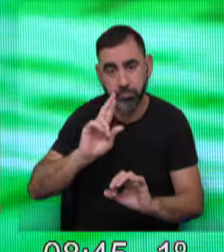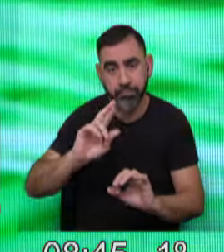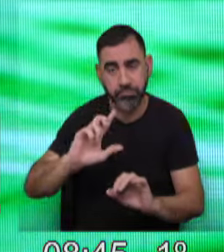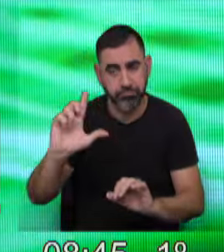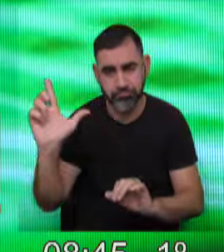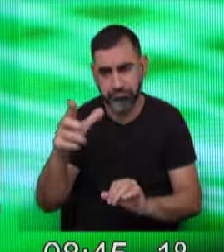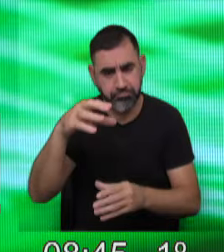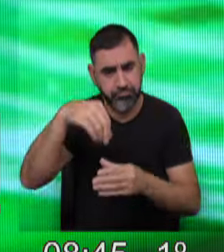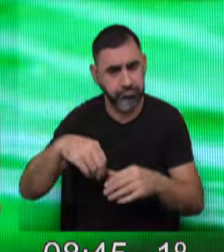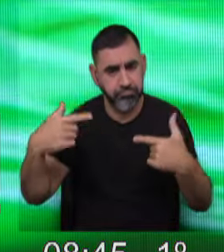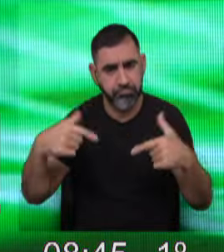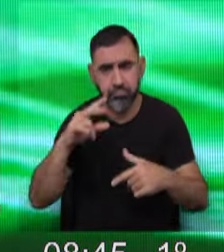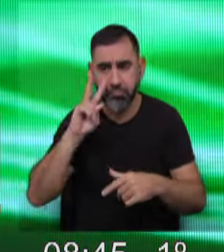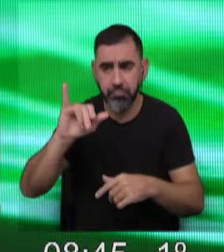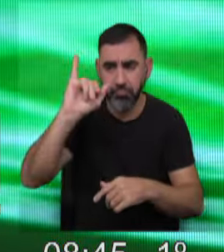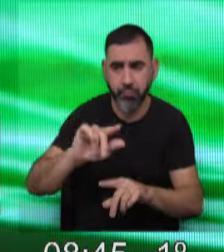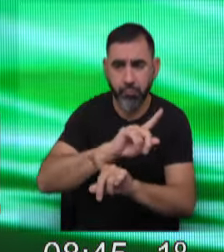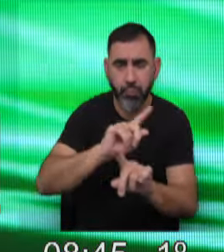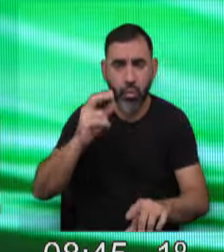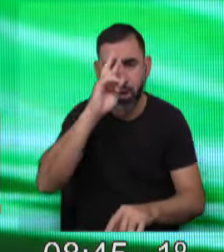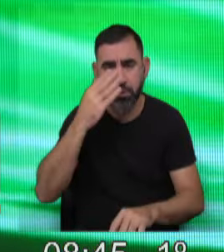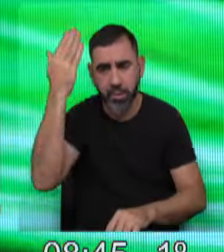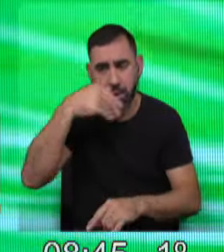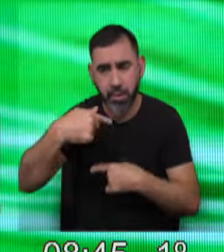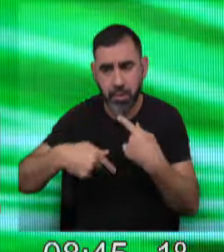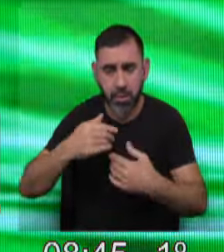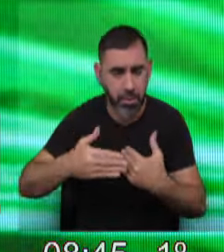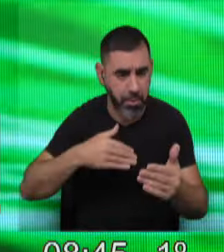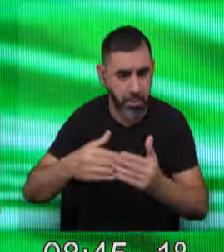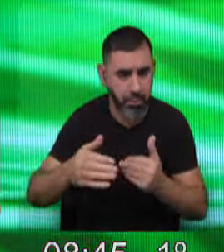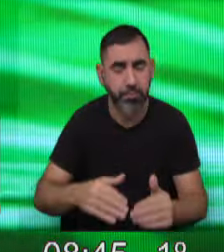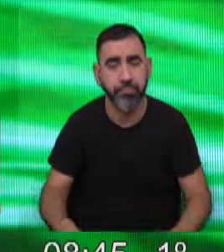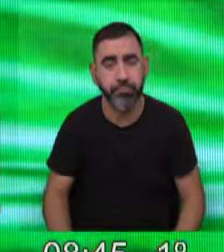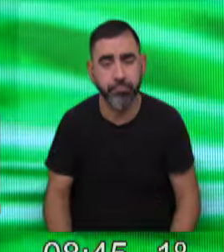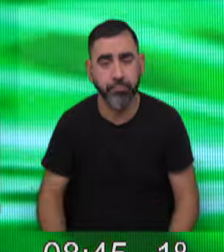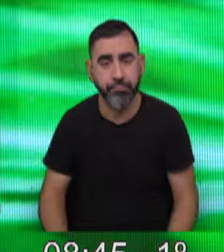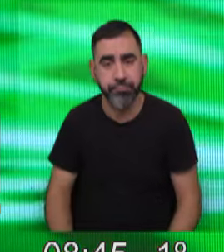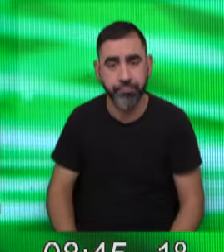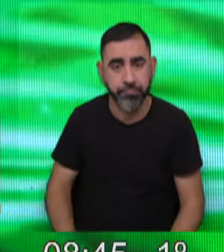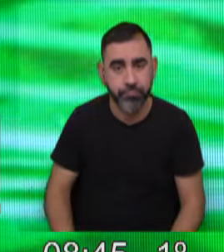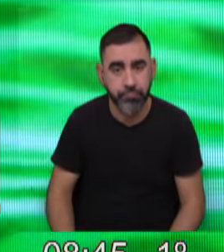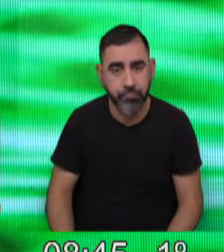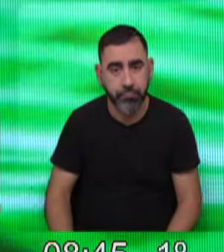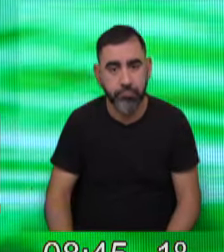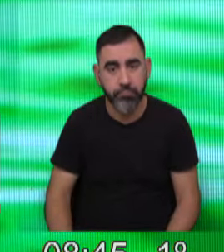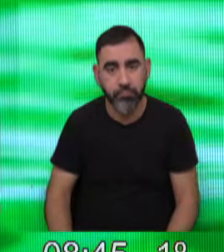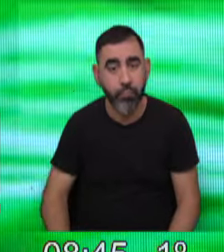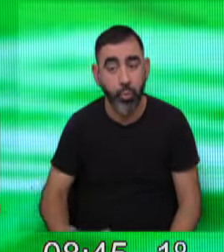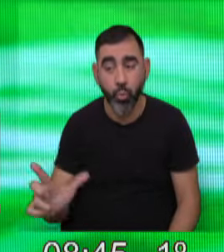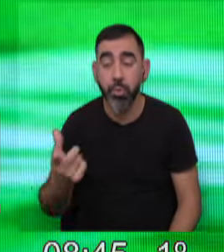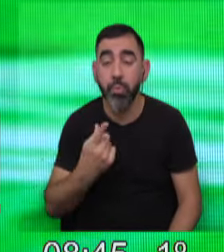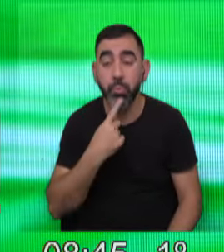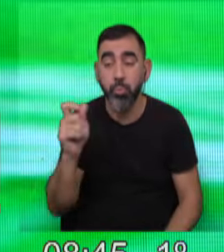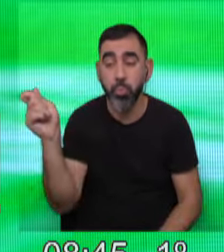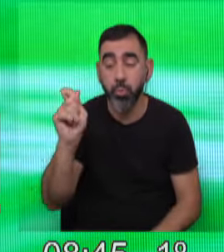dentro de esos ministerios ver si tienen población afrodescendiente, sí o no. Esto lo que implica es que básicamente no hay una política pública